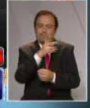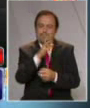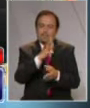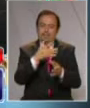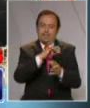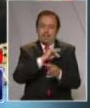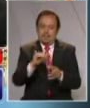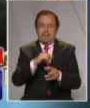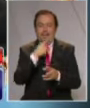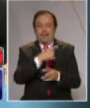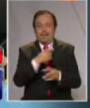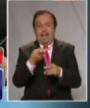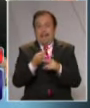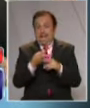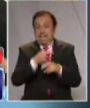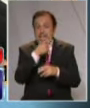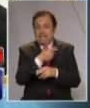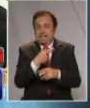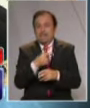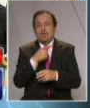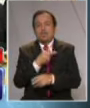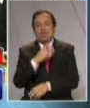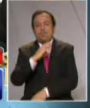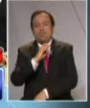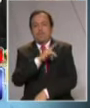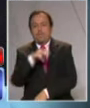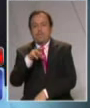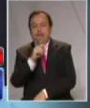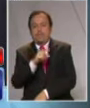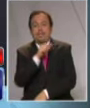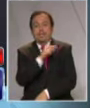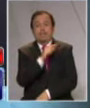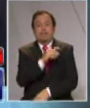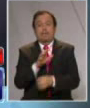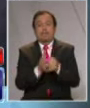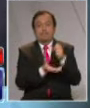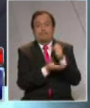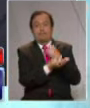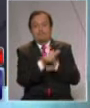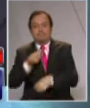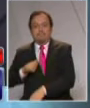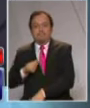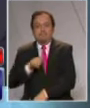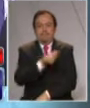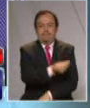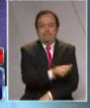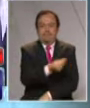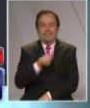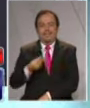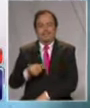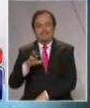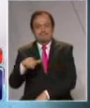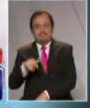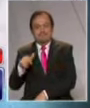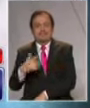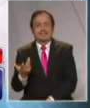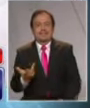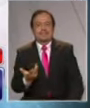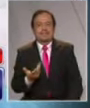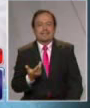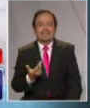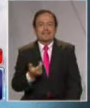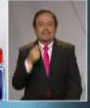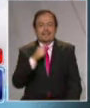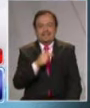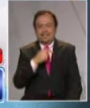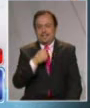luego la persona arrendadora, esto es la cuñada del senador Bianchi, estos fondos luego volvían también al senador Bianchi, por lo cual